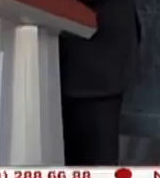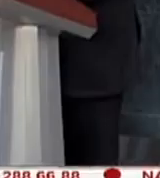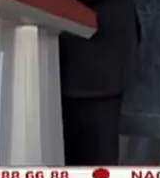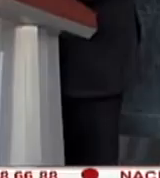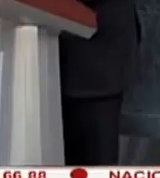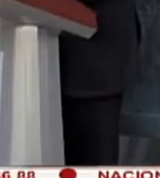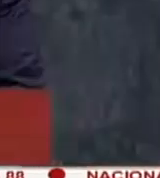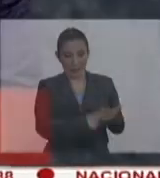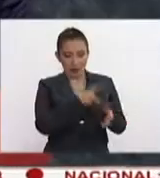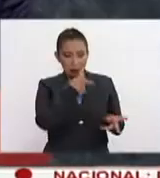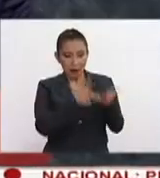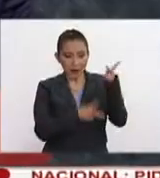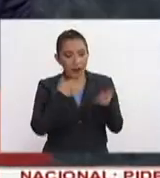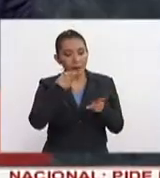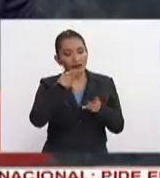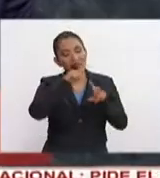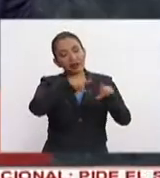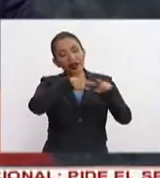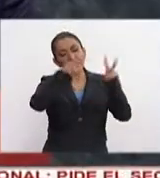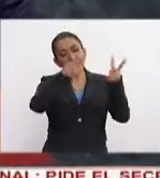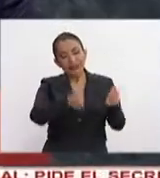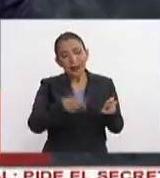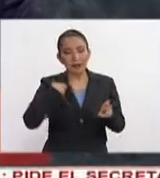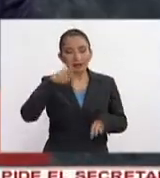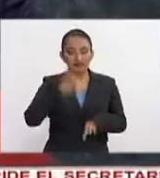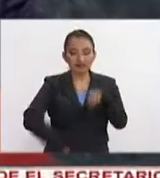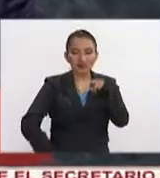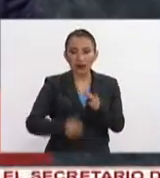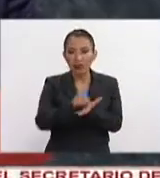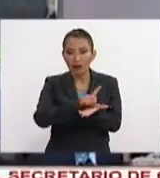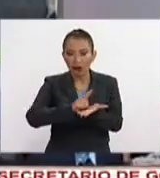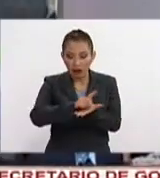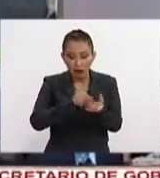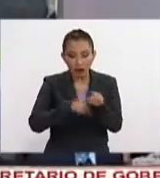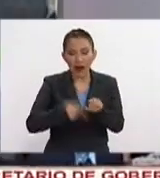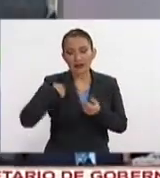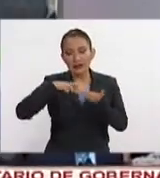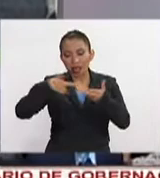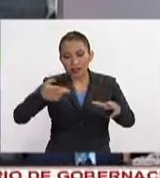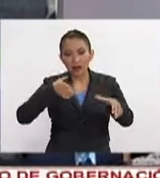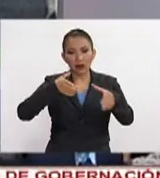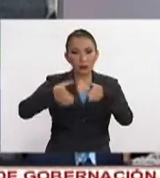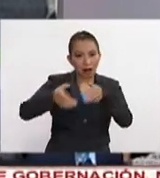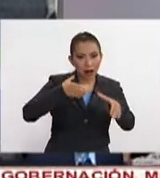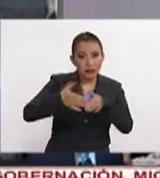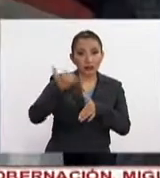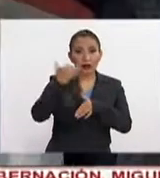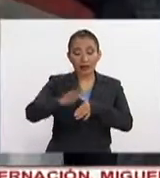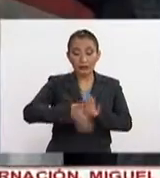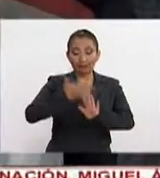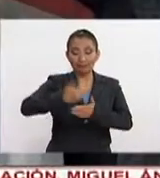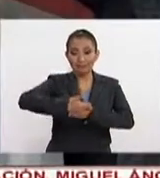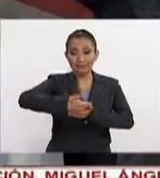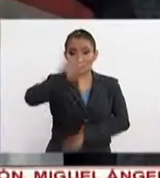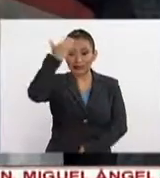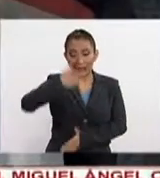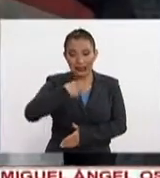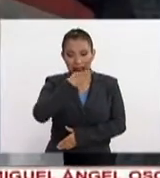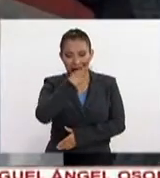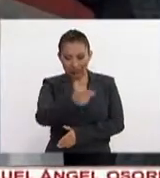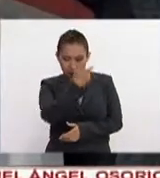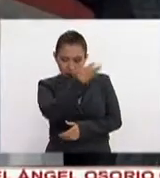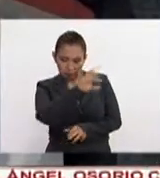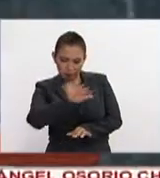la conversación se abordaron varios temas como el combate a las drogas, la relación comercial y el muro fronterizo. De acuerdo